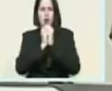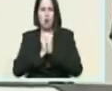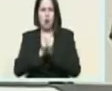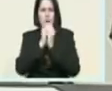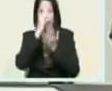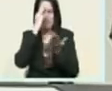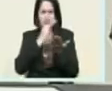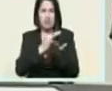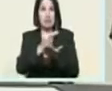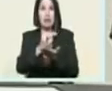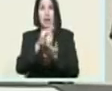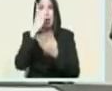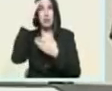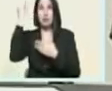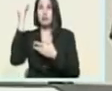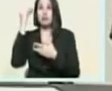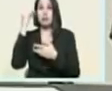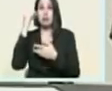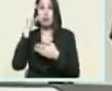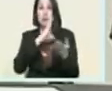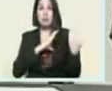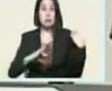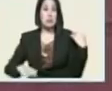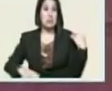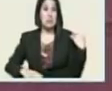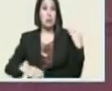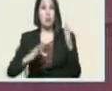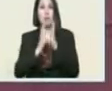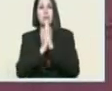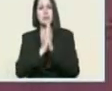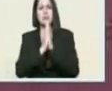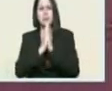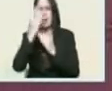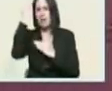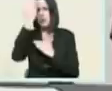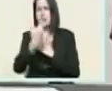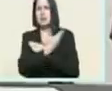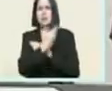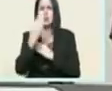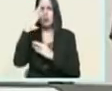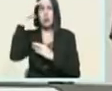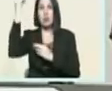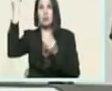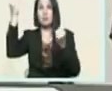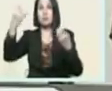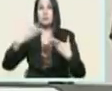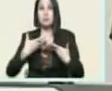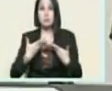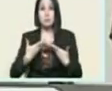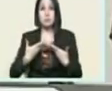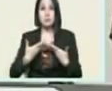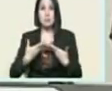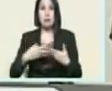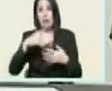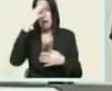nuestro hogar, los cristianos que pedimos la bendición de nuestro Dios y creemos en el